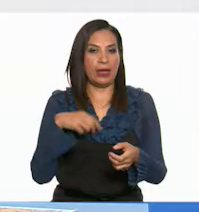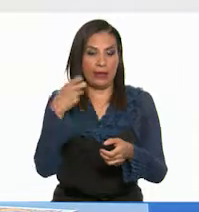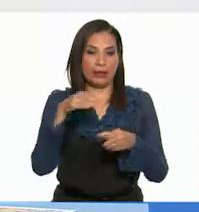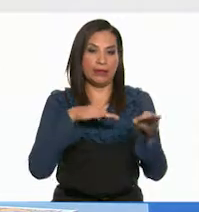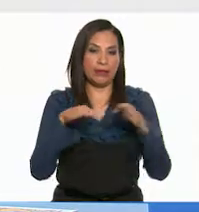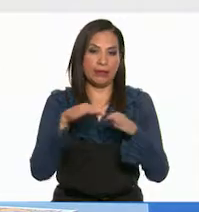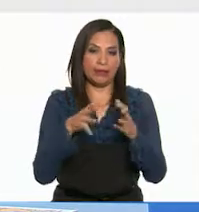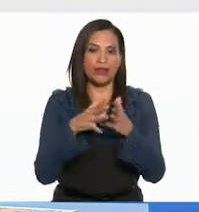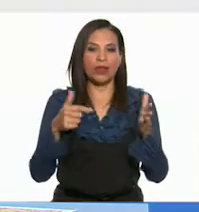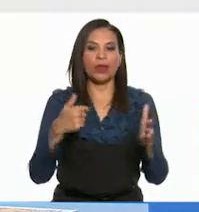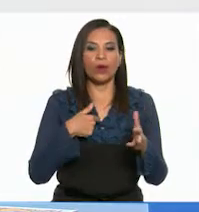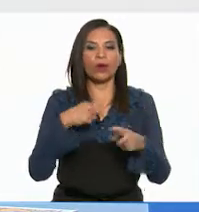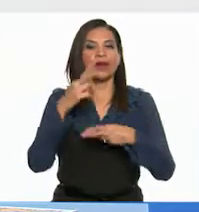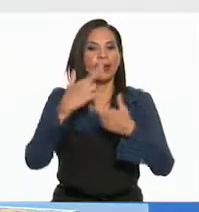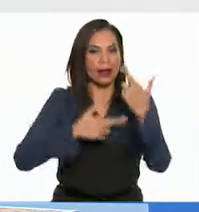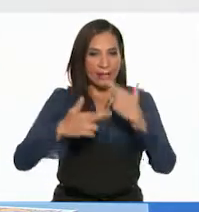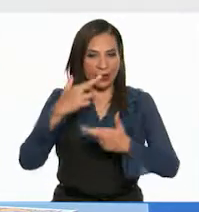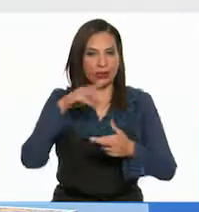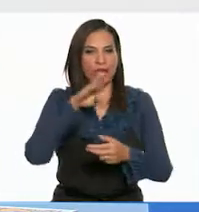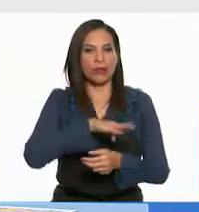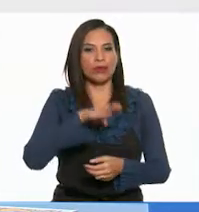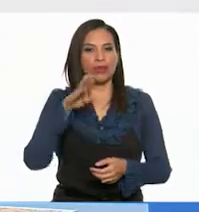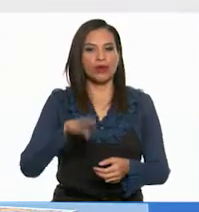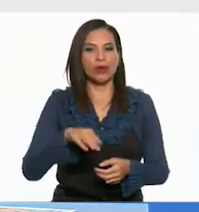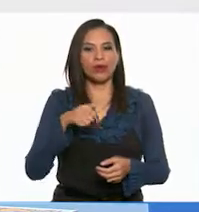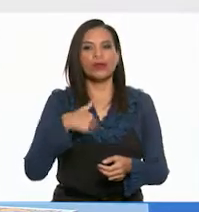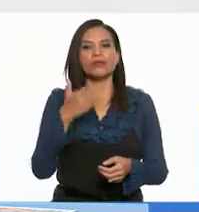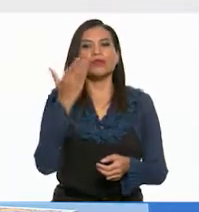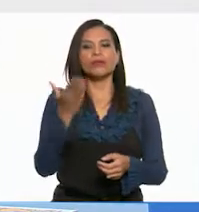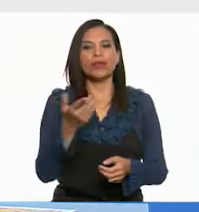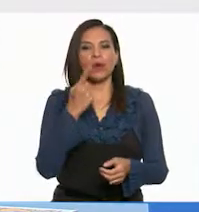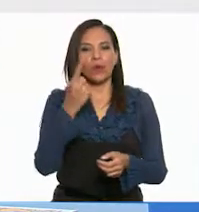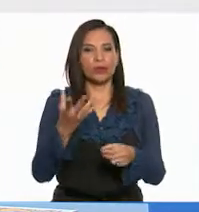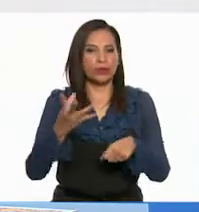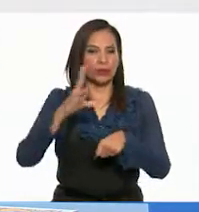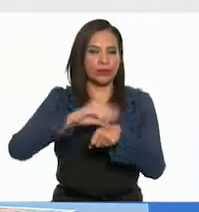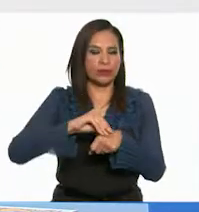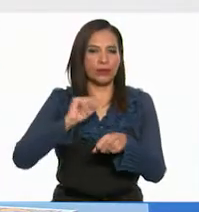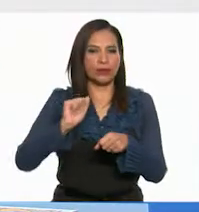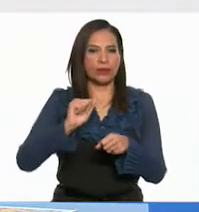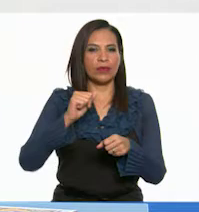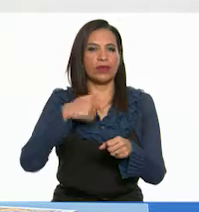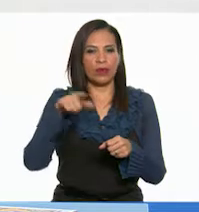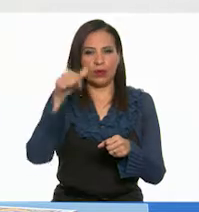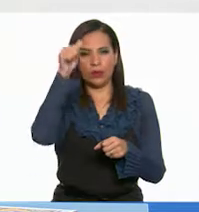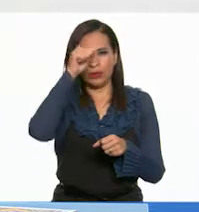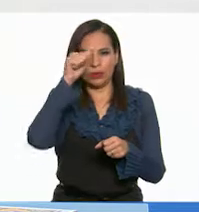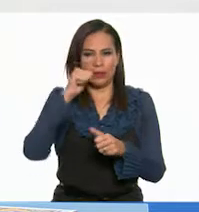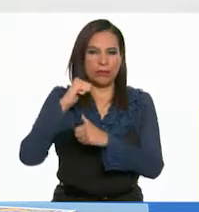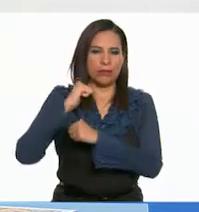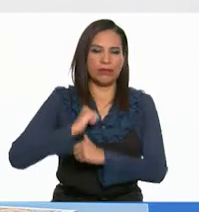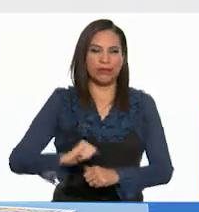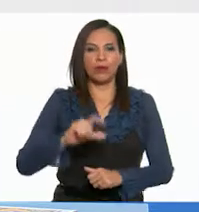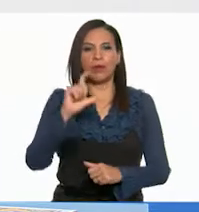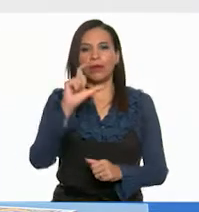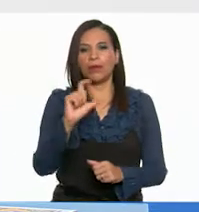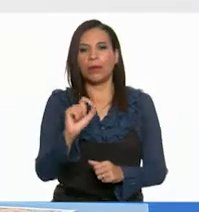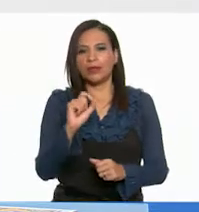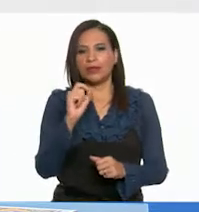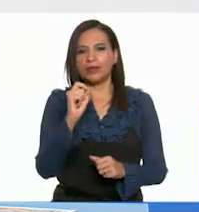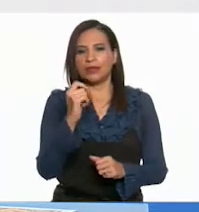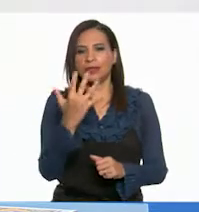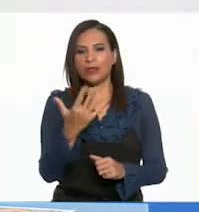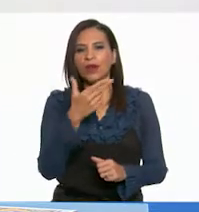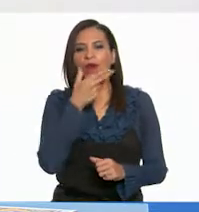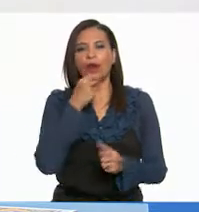tarea, yo regresé a Michoacán y solicité una licencia de mi curato. Y con tan solo 25